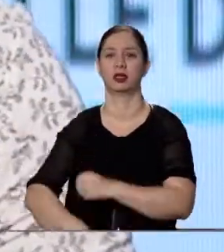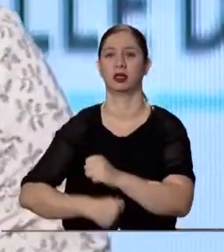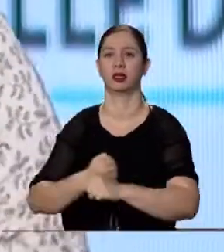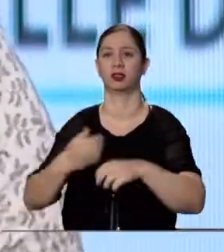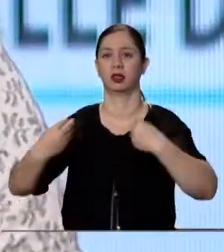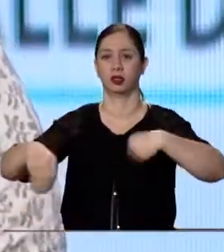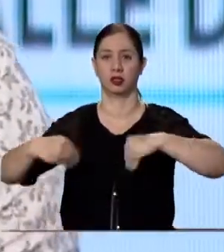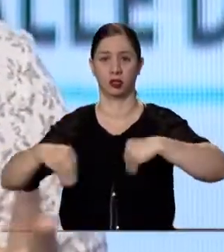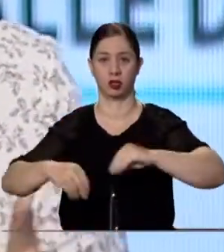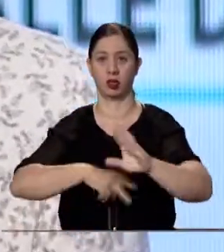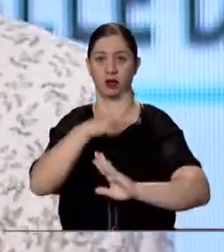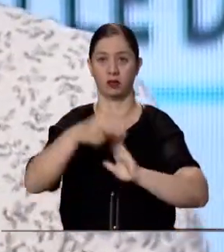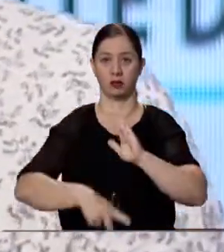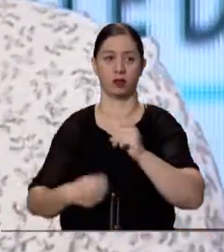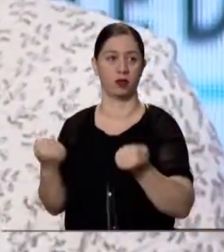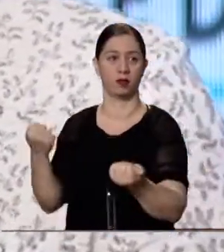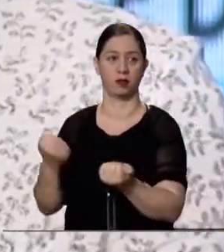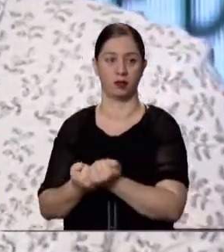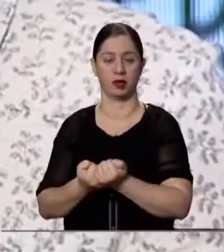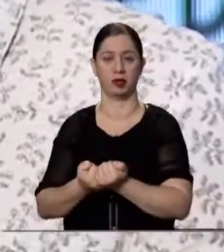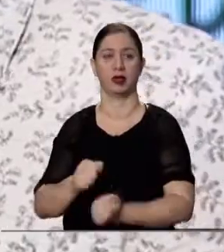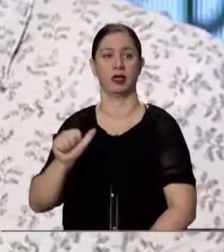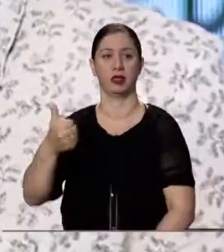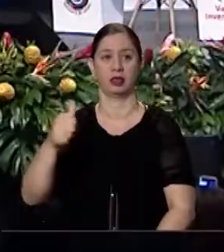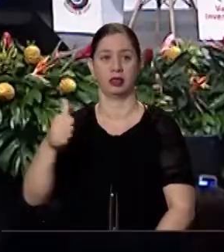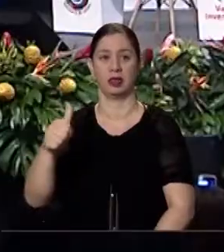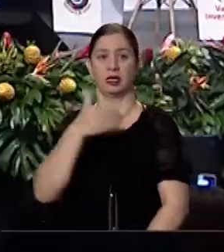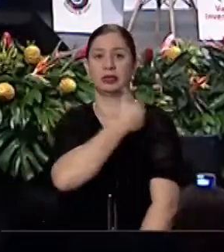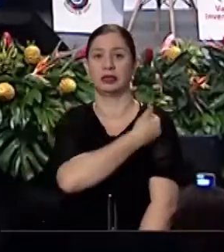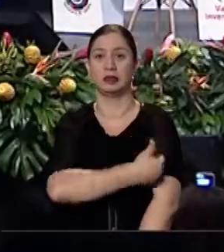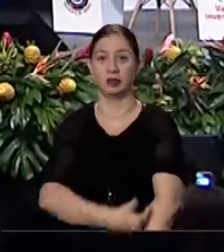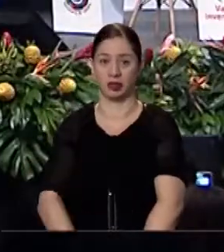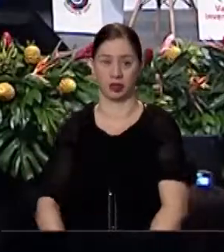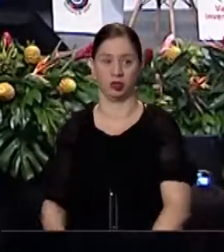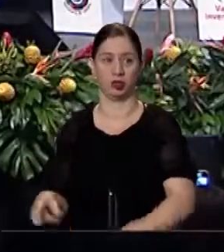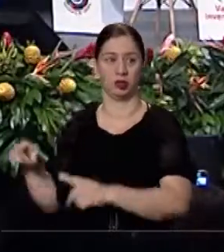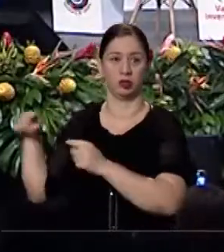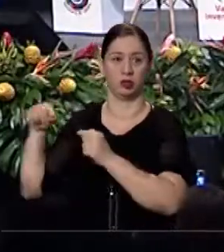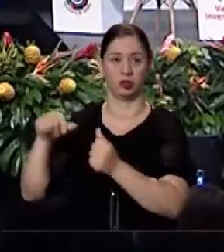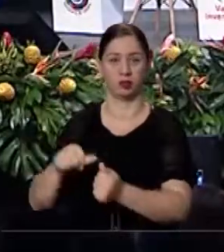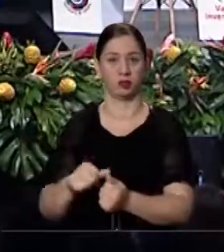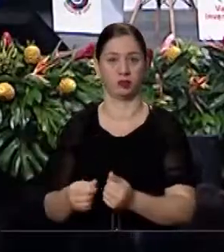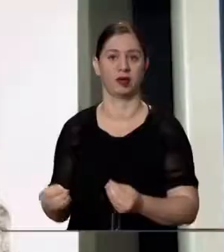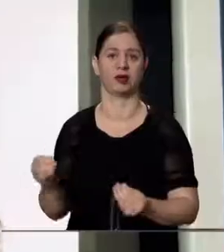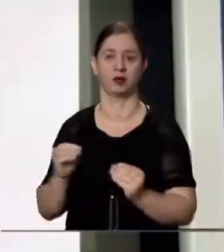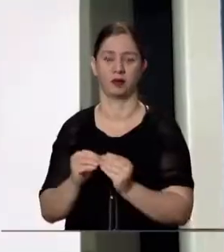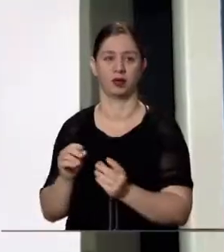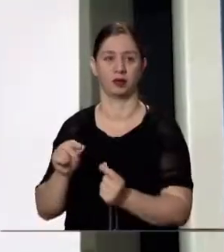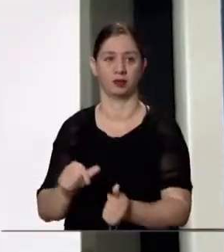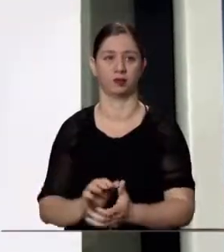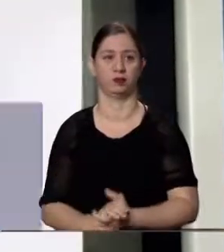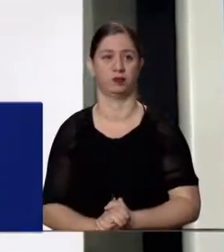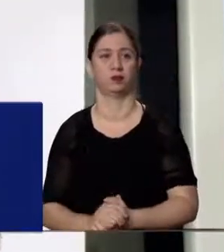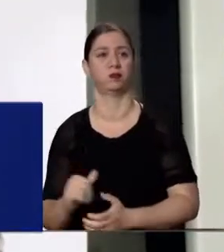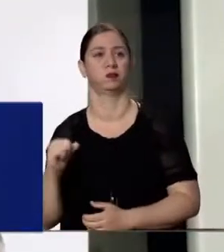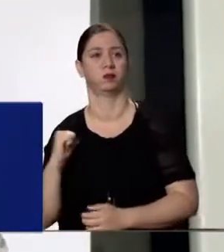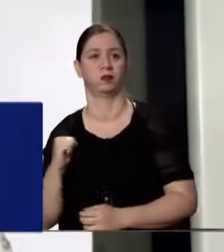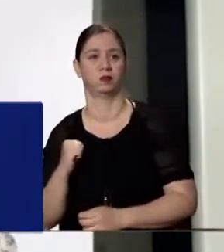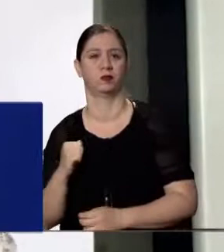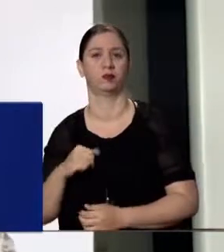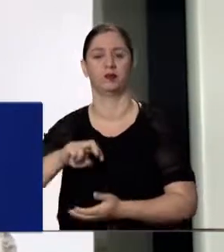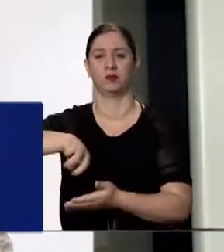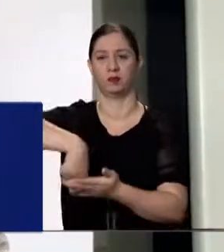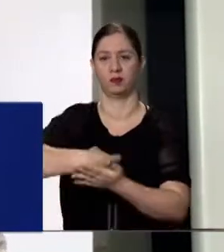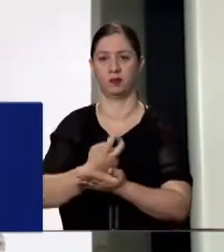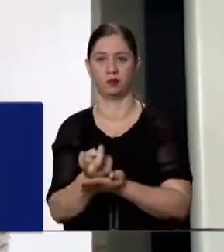el proyecto ganó un apoyo económico de 10 millones de pesos para realizar su próxima versión. Tenemos un nacional de